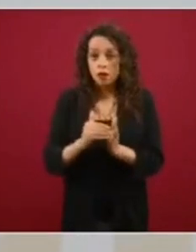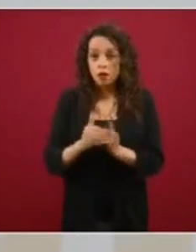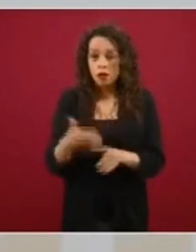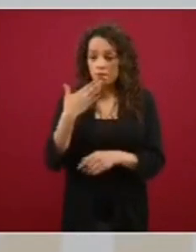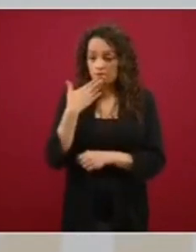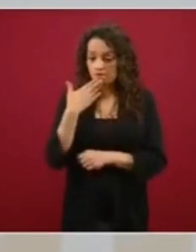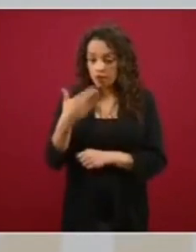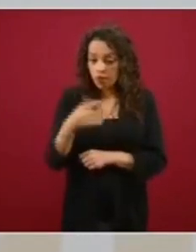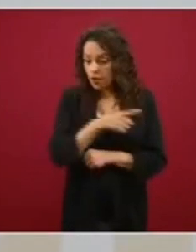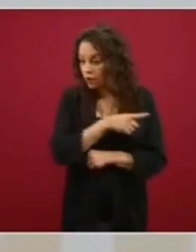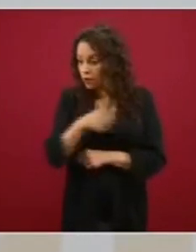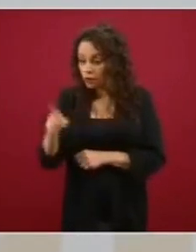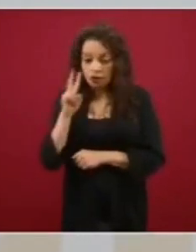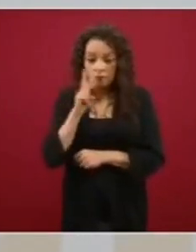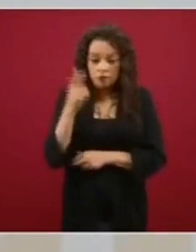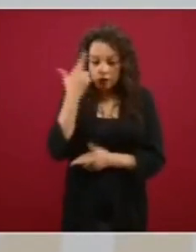programa.